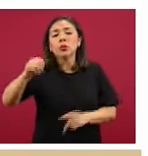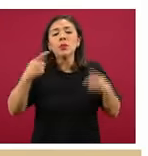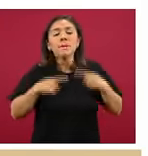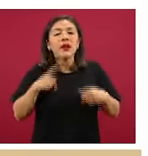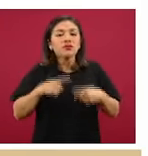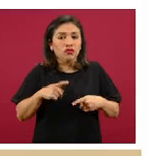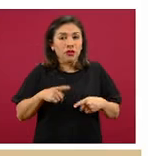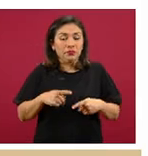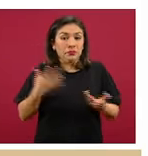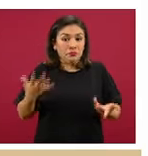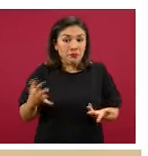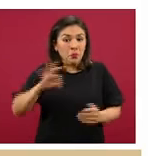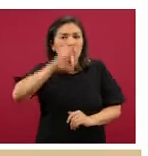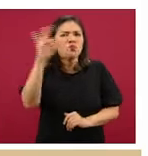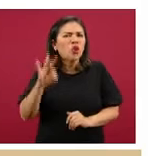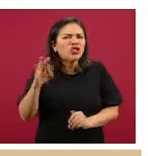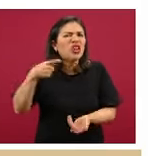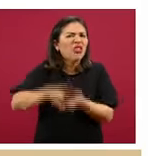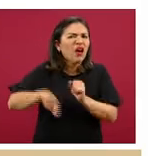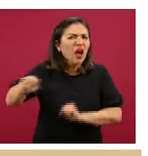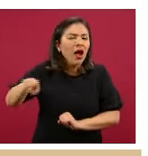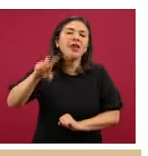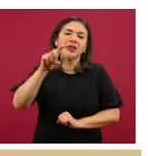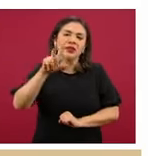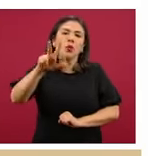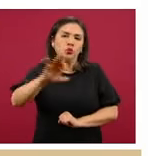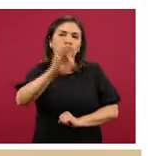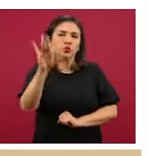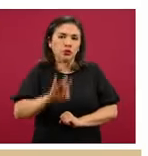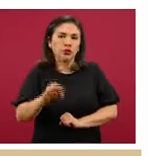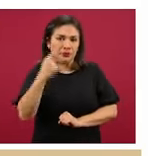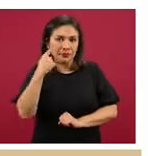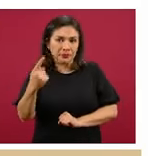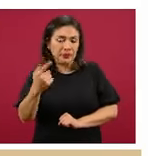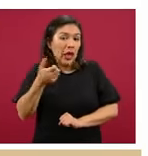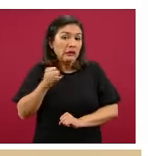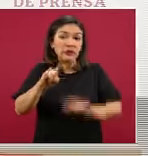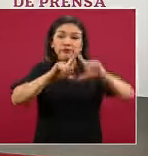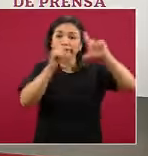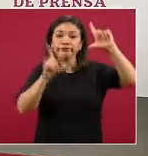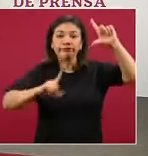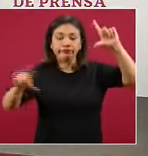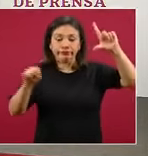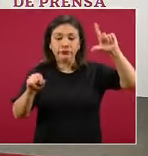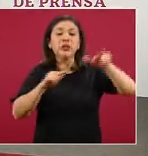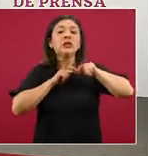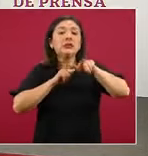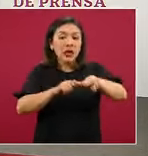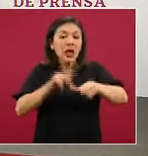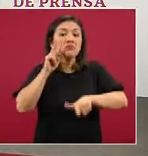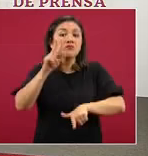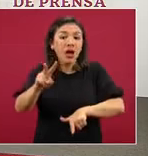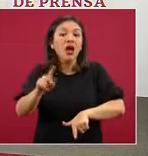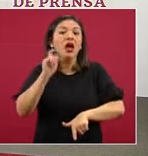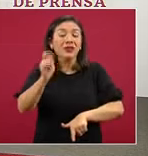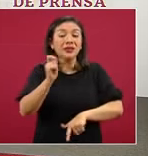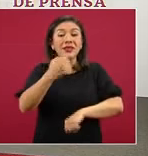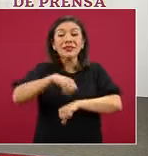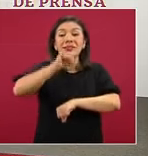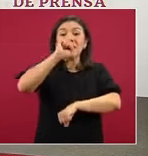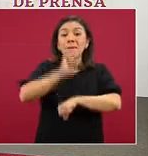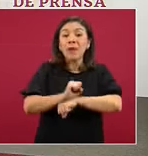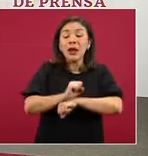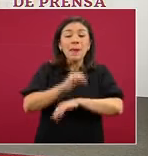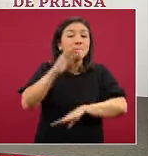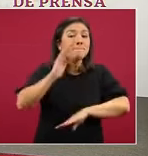217.989. ¿Qué porcentaje de exceso representa? 38% a nivel nacional. Y seguimos reflejando con que la semana